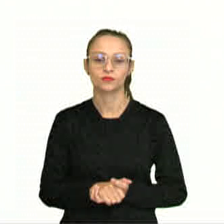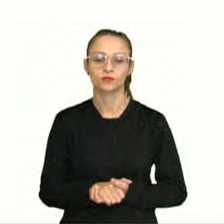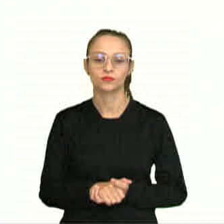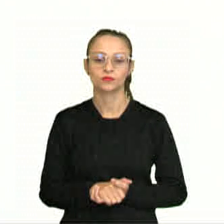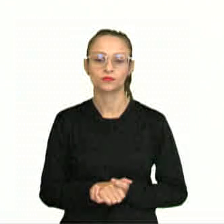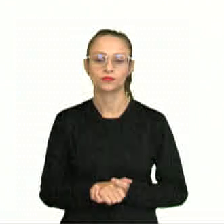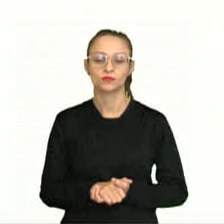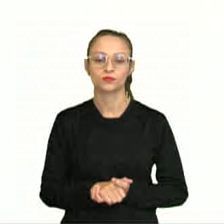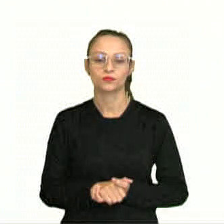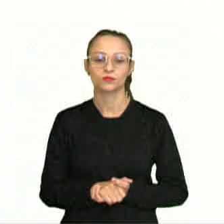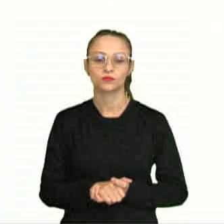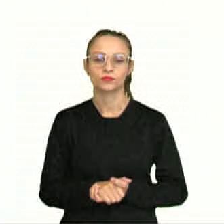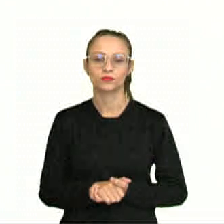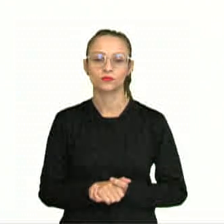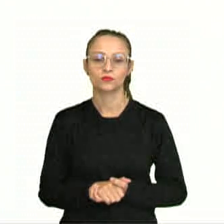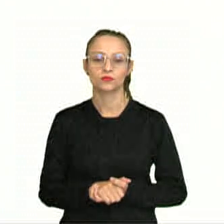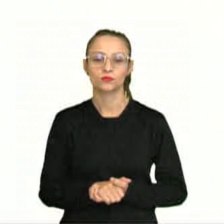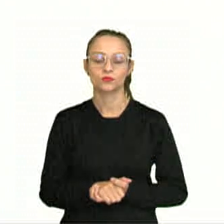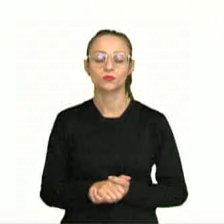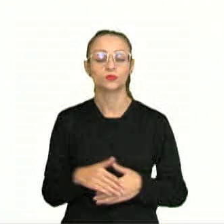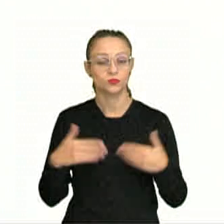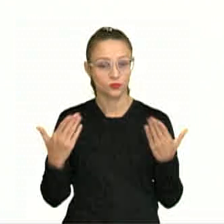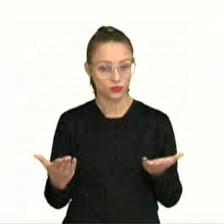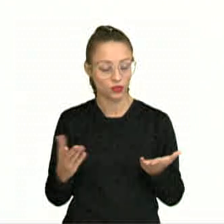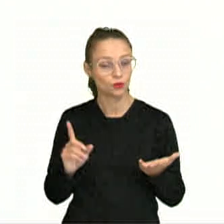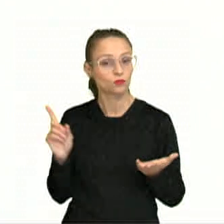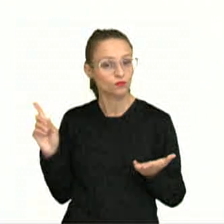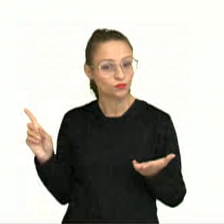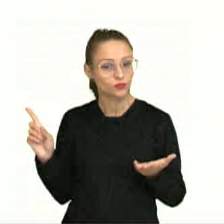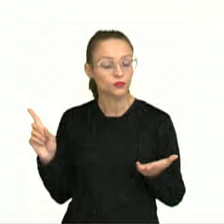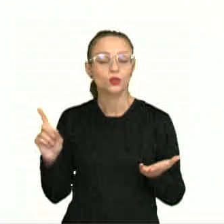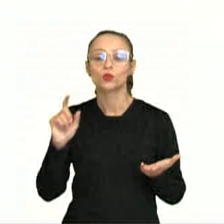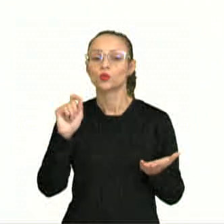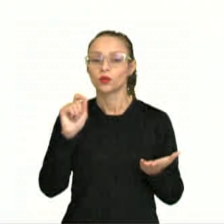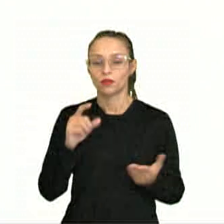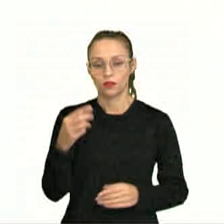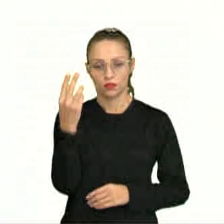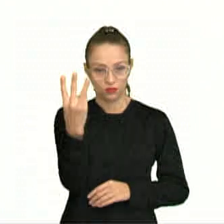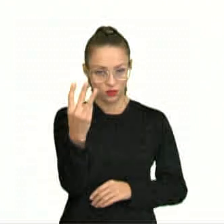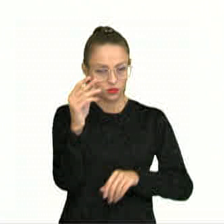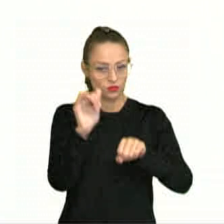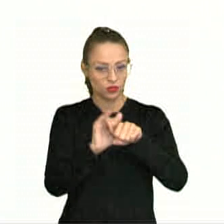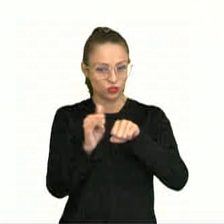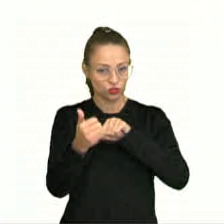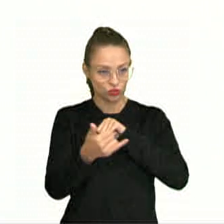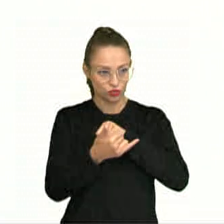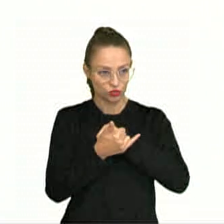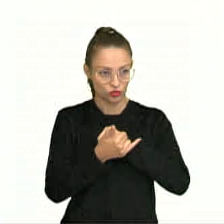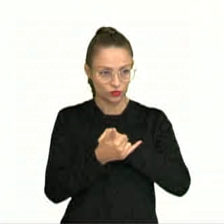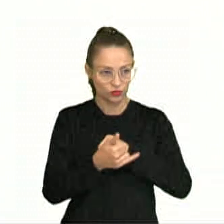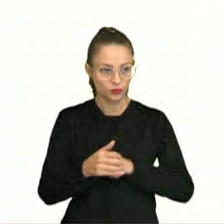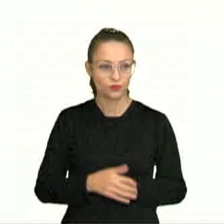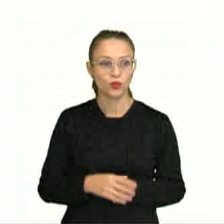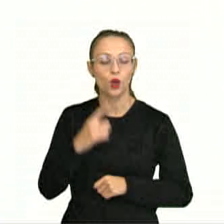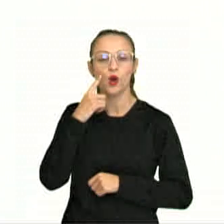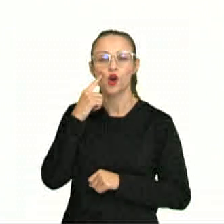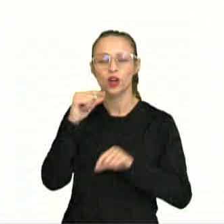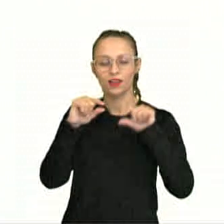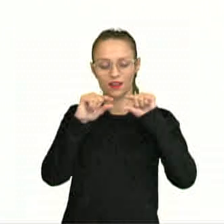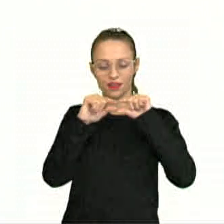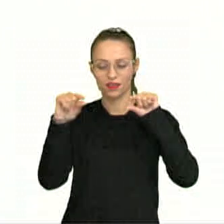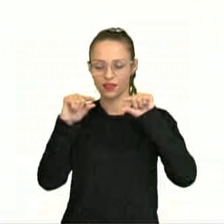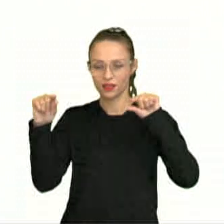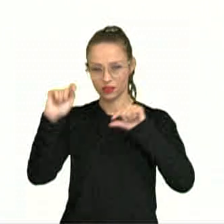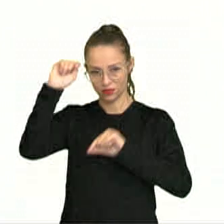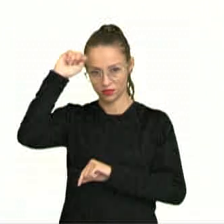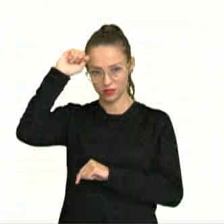debe flexionarlos. Então, aqui, nós temos 3 adjetivos. Acorredor, desordenado